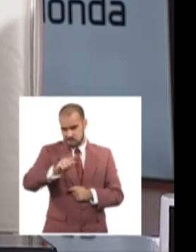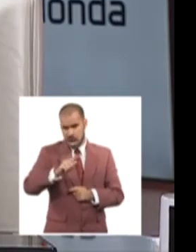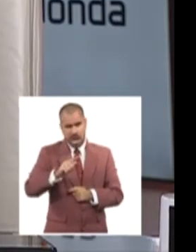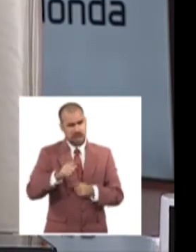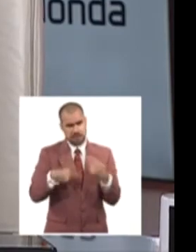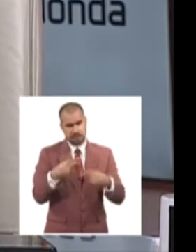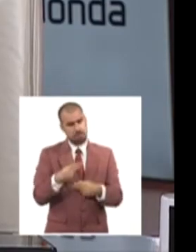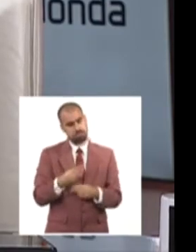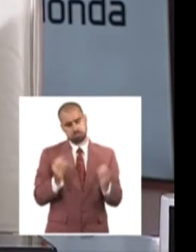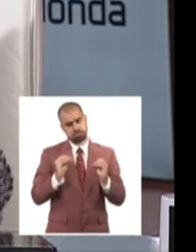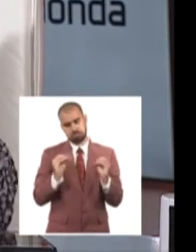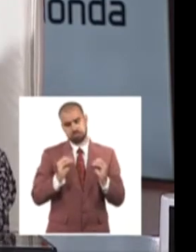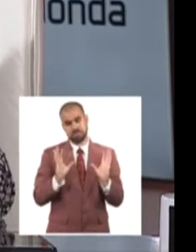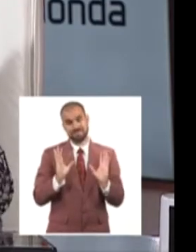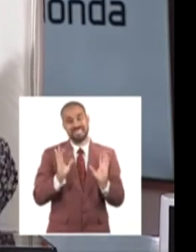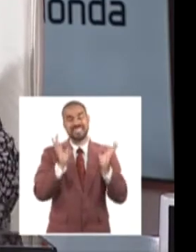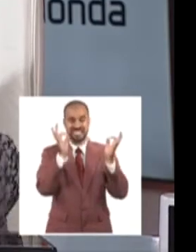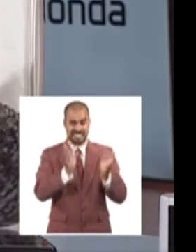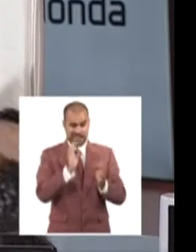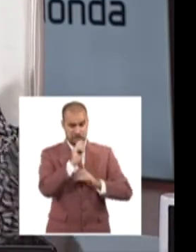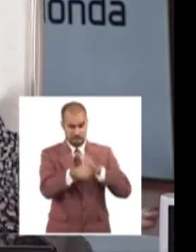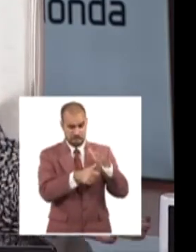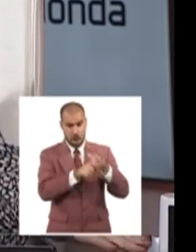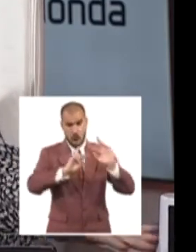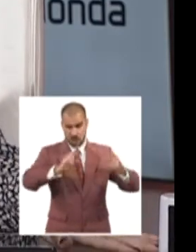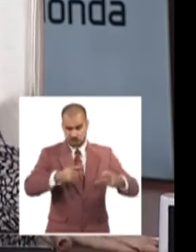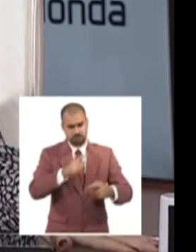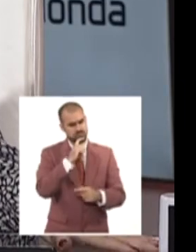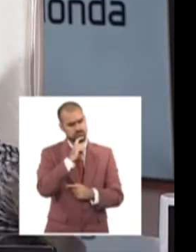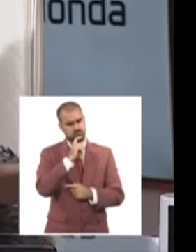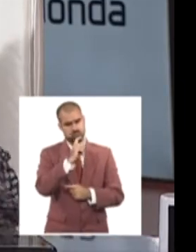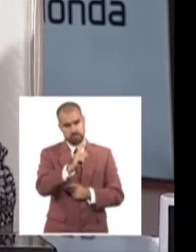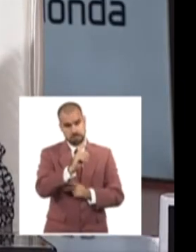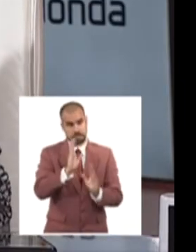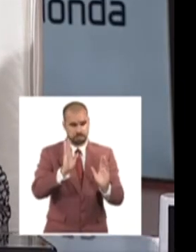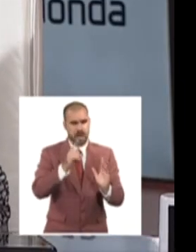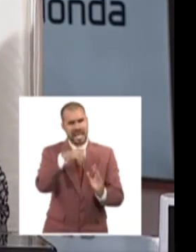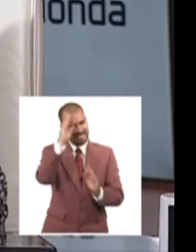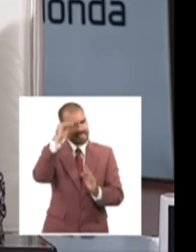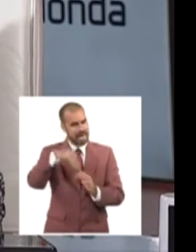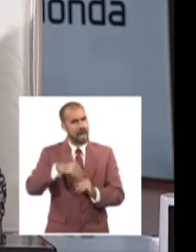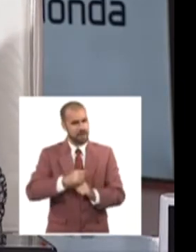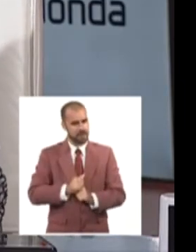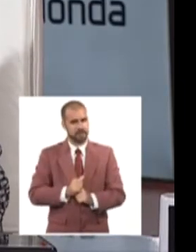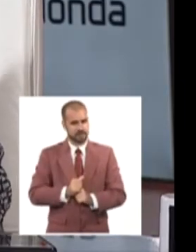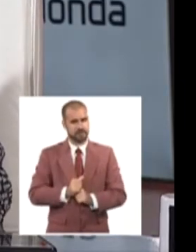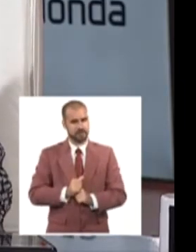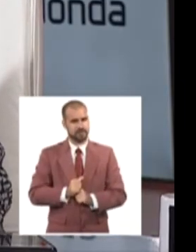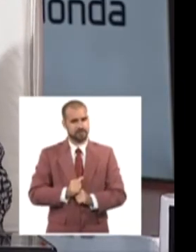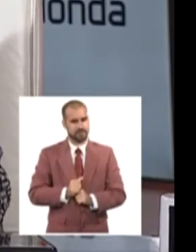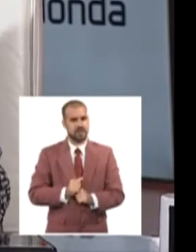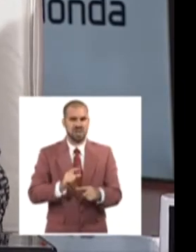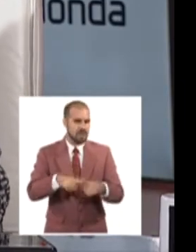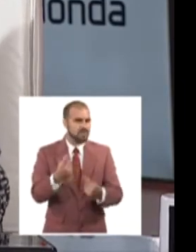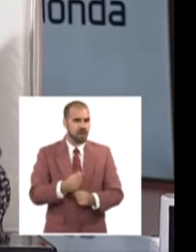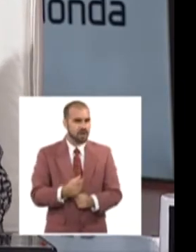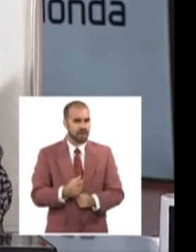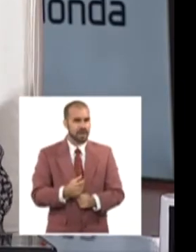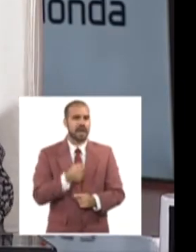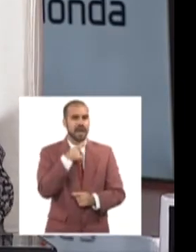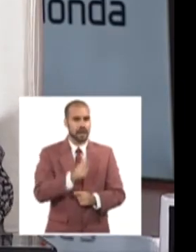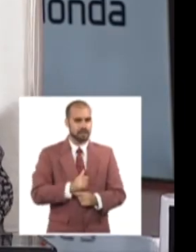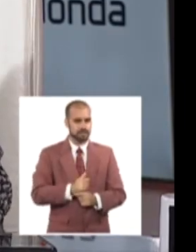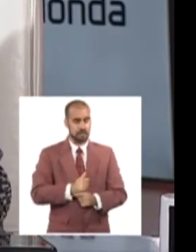bolsón ar tiene muy pocas posibilidades y él está tan consciente de eso y sus asesores no solo al interno sino en cuanto a